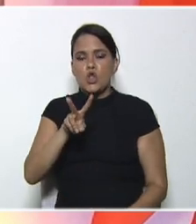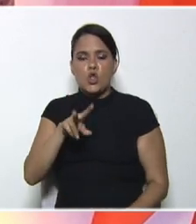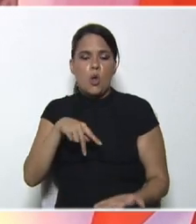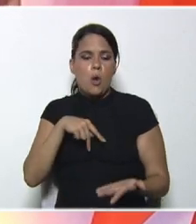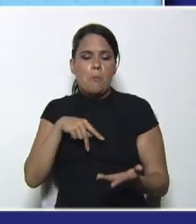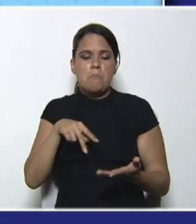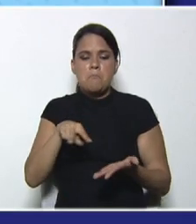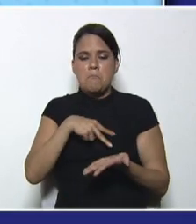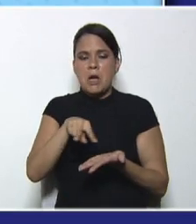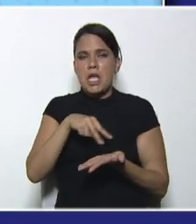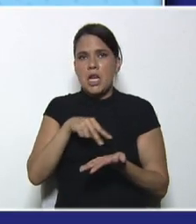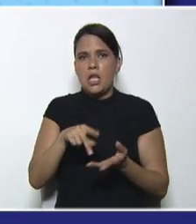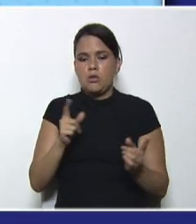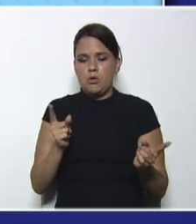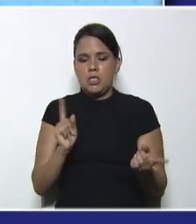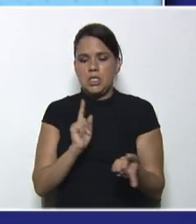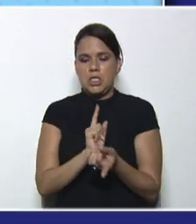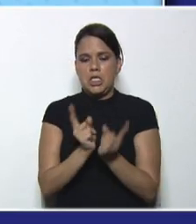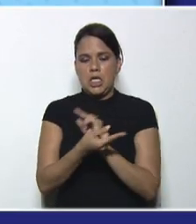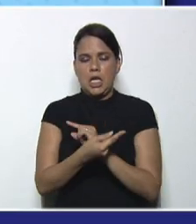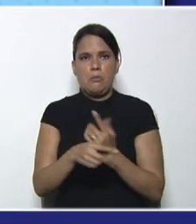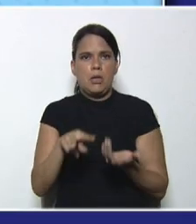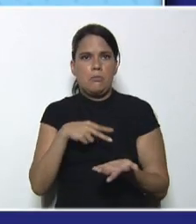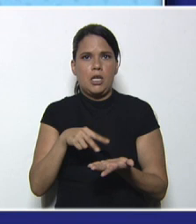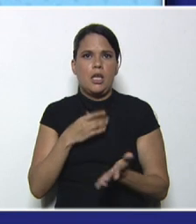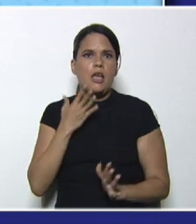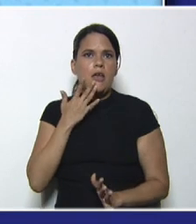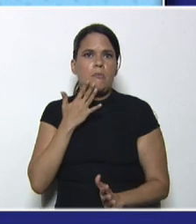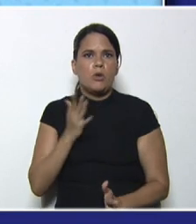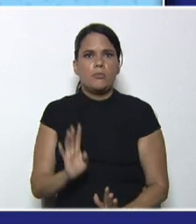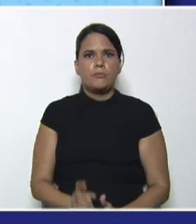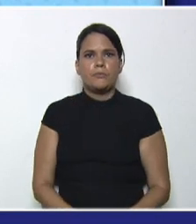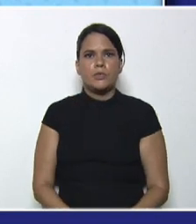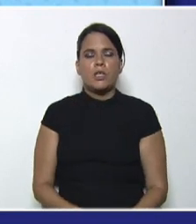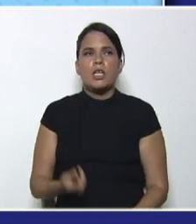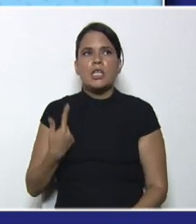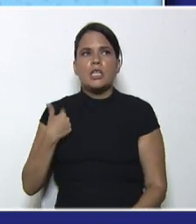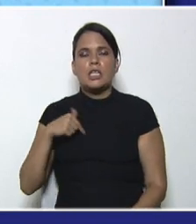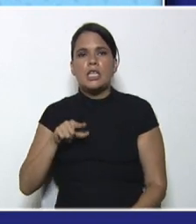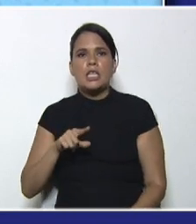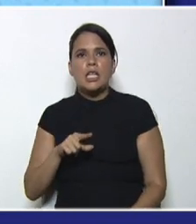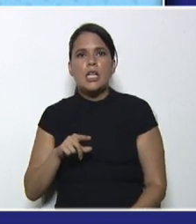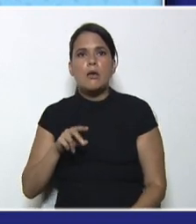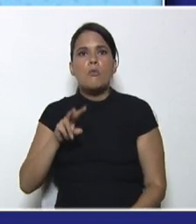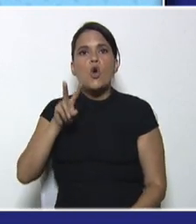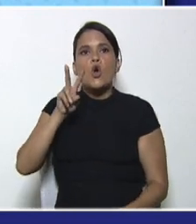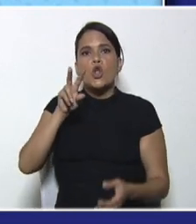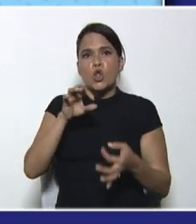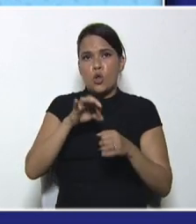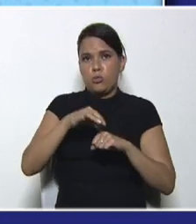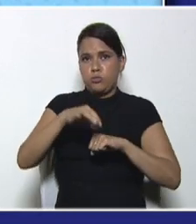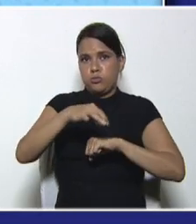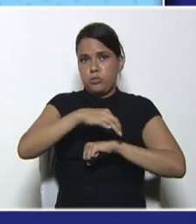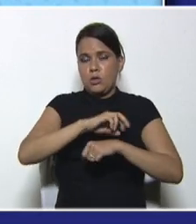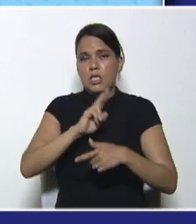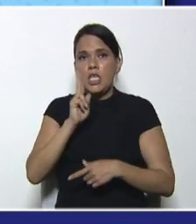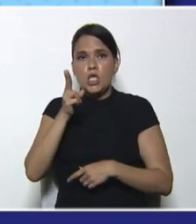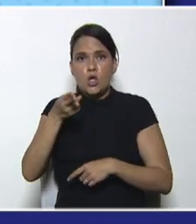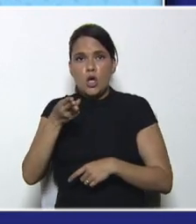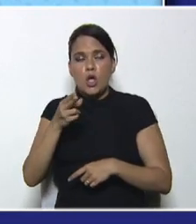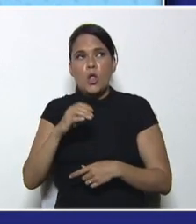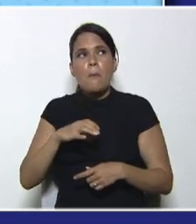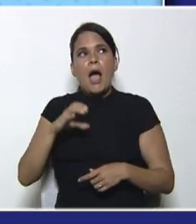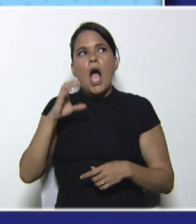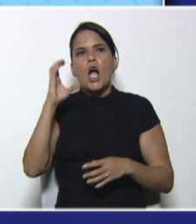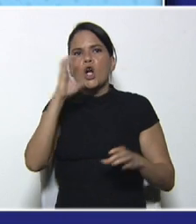uno agarra a la otra pareja. Ejemplo, tenemos 2 moles de hidróxido de sodio más cloruro de cobre,